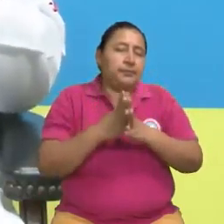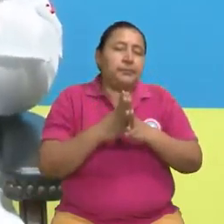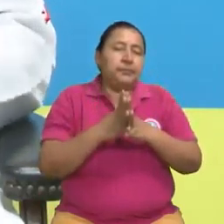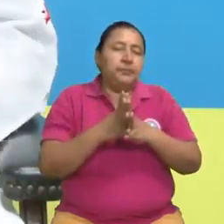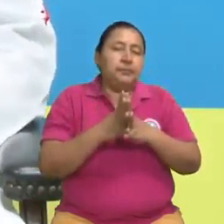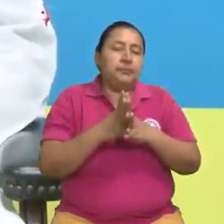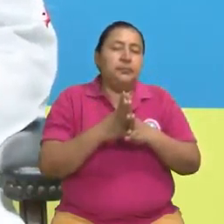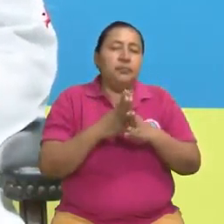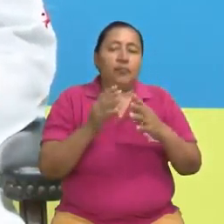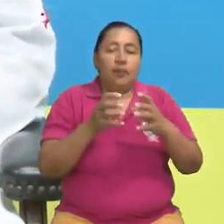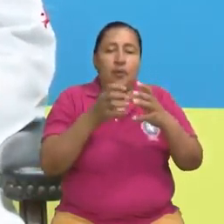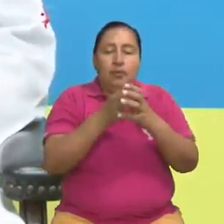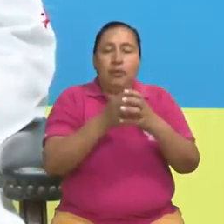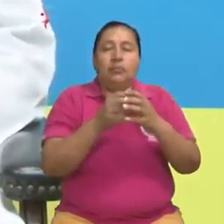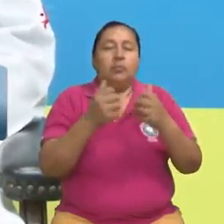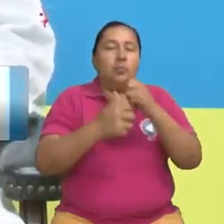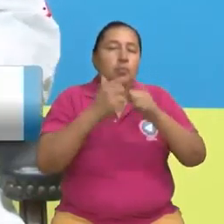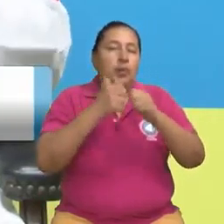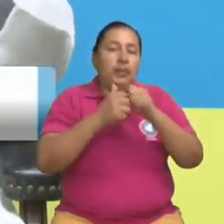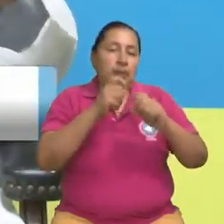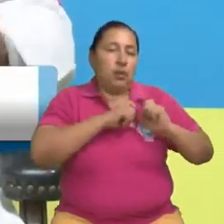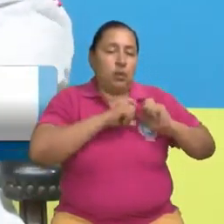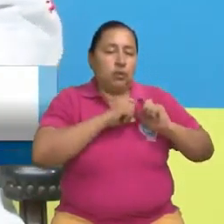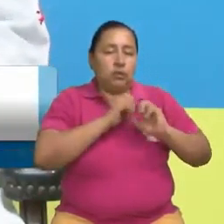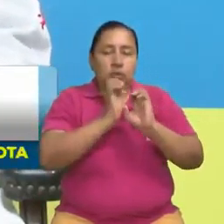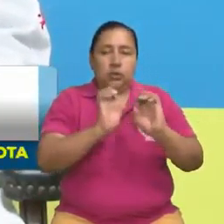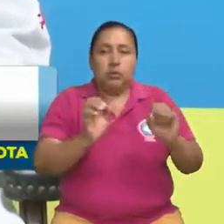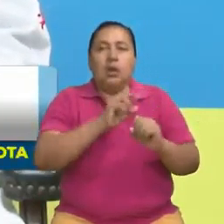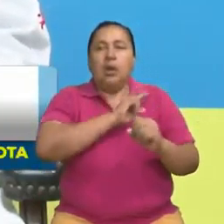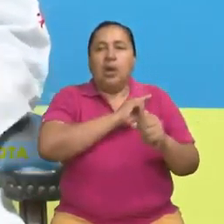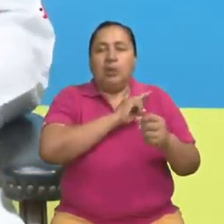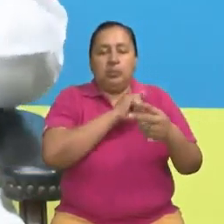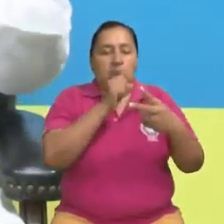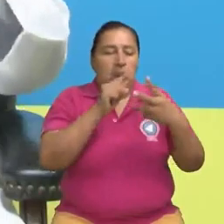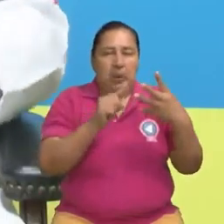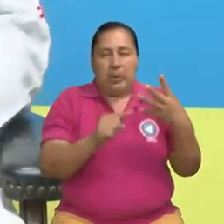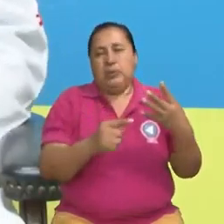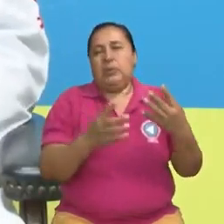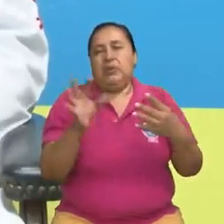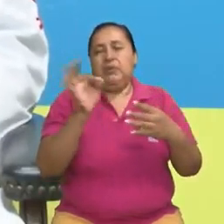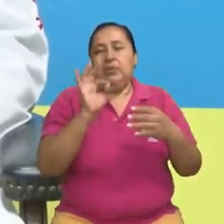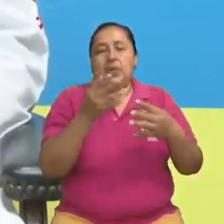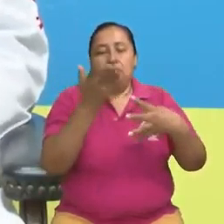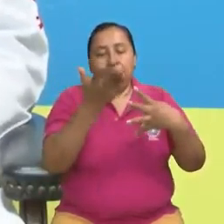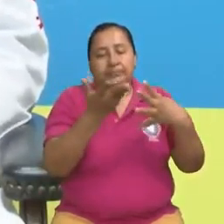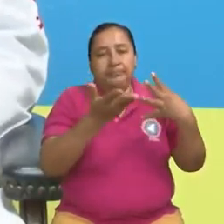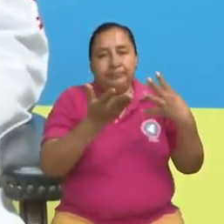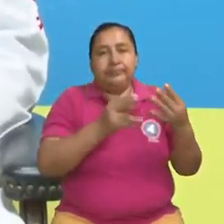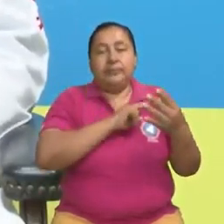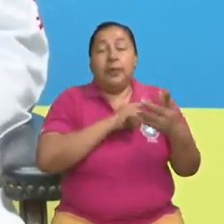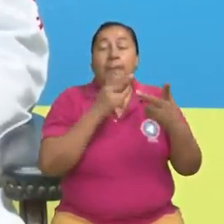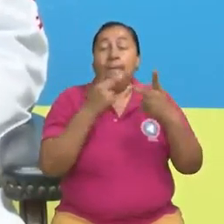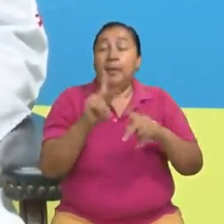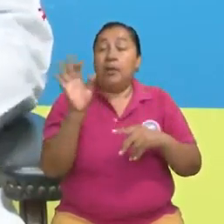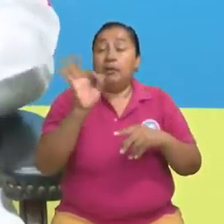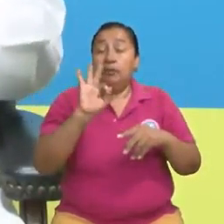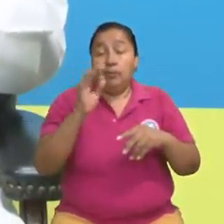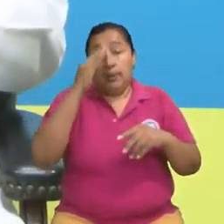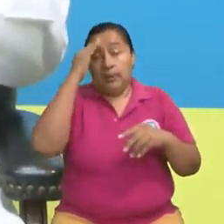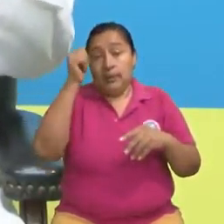de agrupar a las cardiopatías congénitas. Hay muchos tipos, para nosotros, de maneras de clasificarlas, pero en general sí